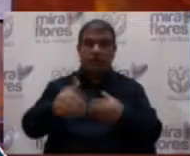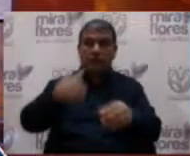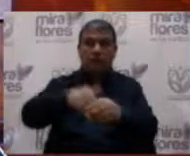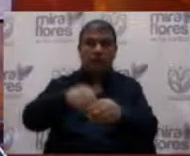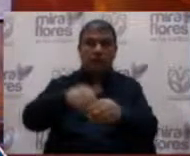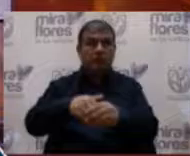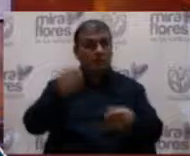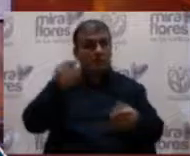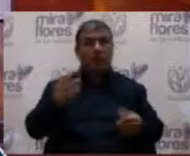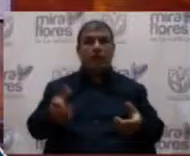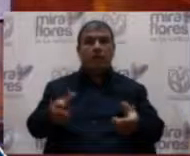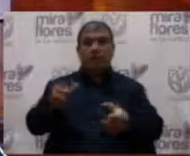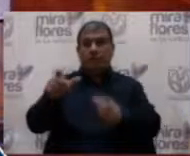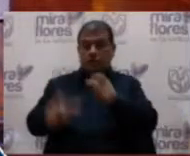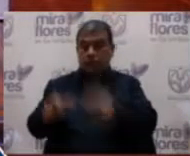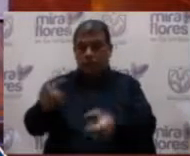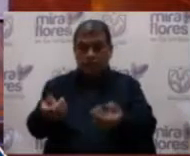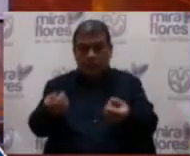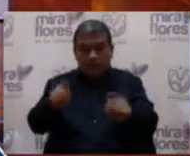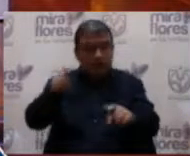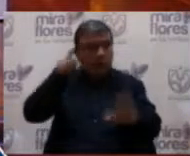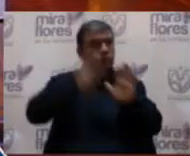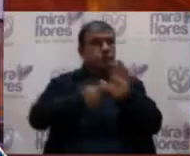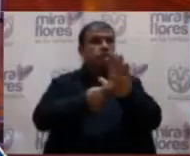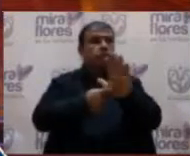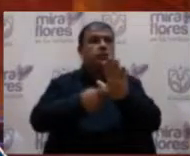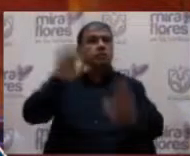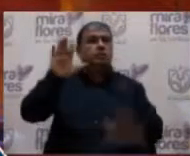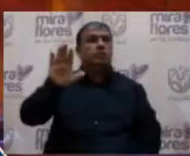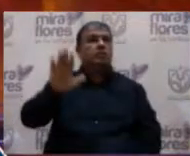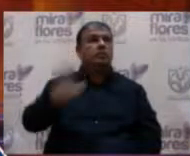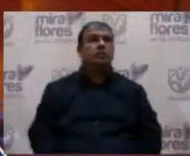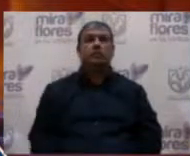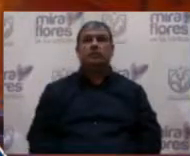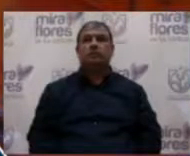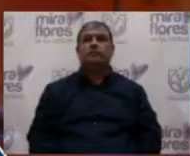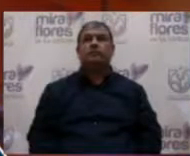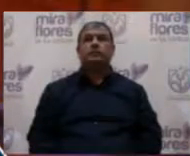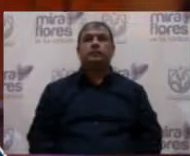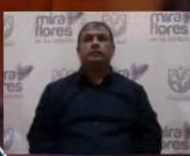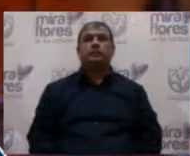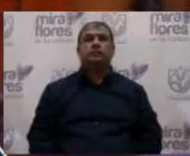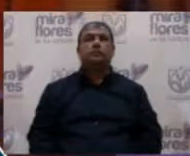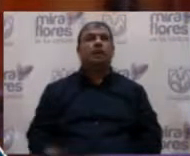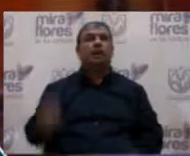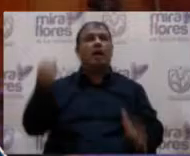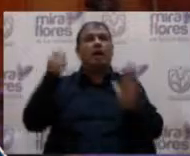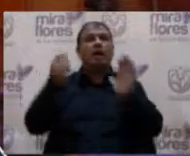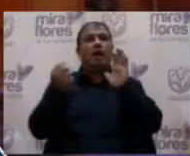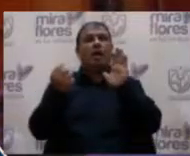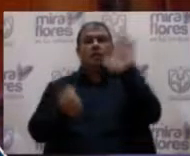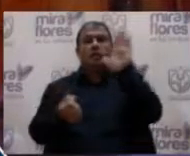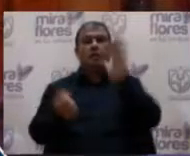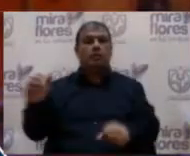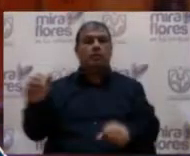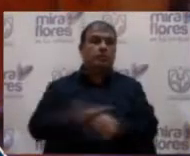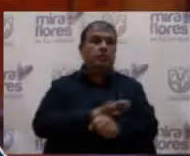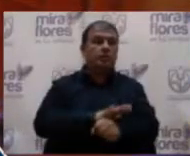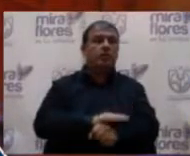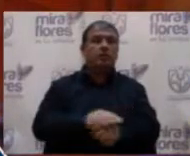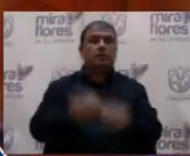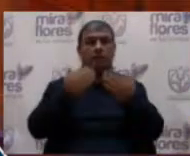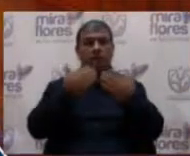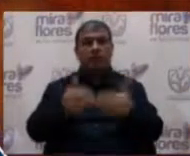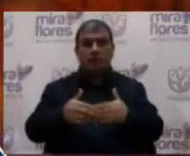votar. Aquellos miembros del Consejo que estén a favor de aprobar este proyecto, serán expresarlo en señal de conformidad. Ha sido aprobado por unanimidad de votos también.